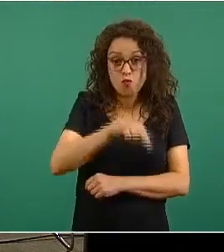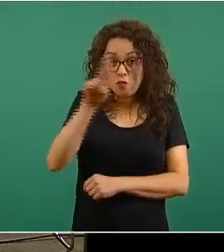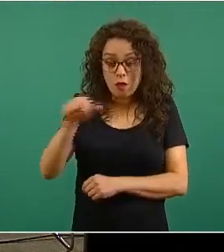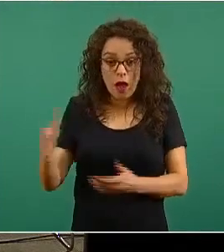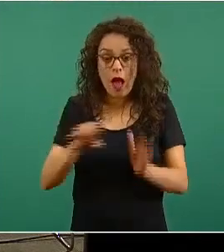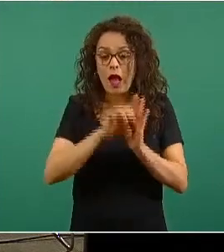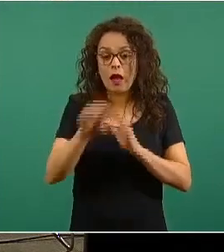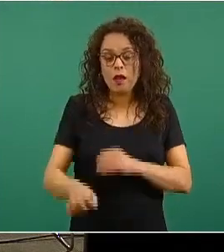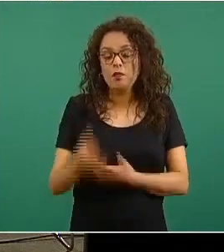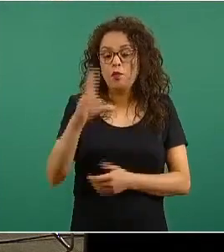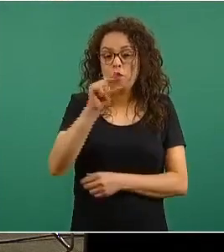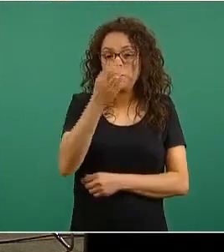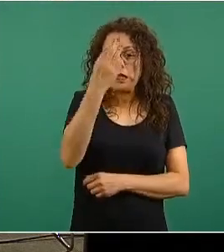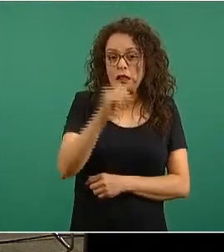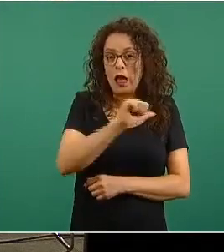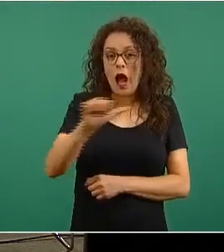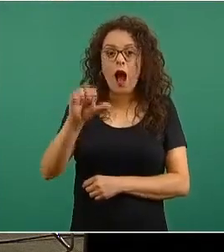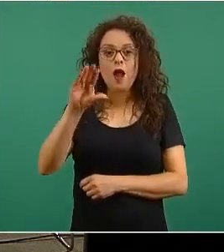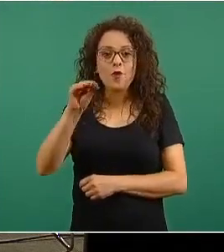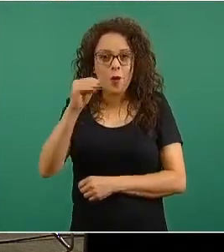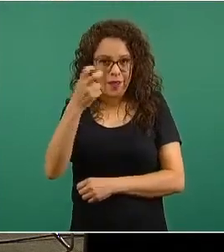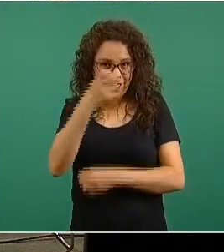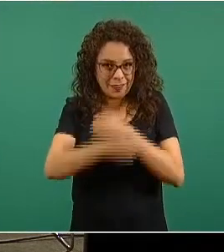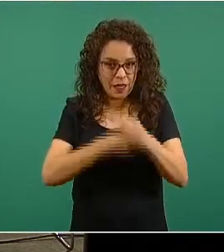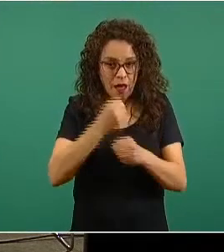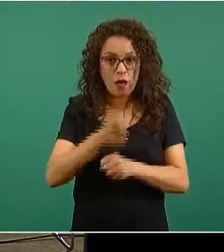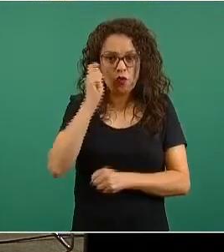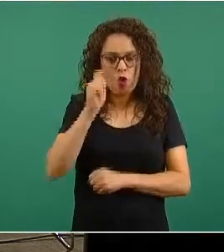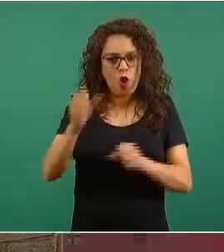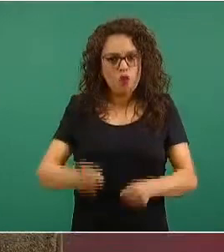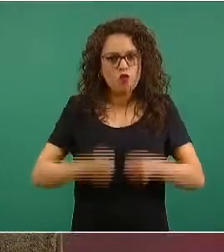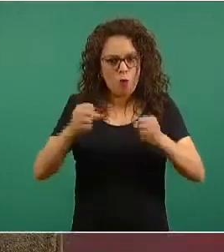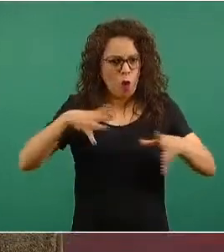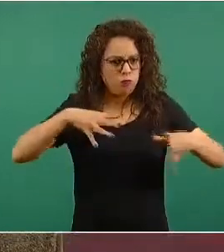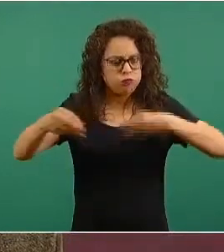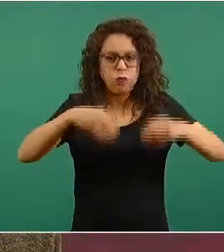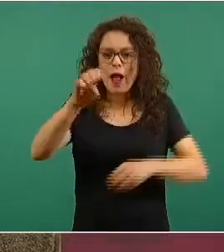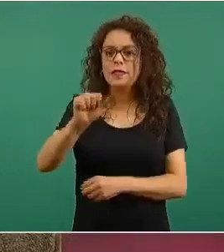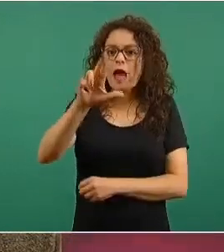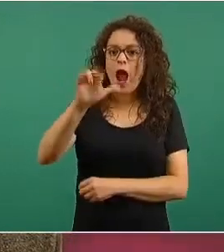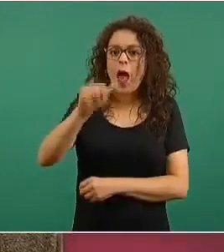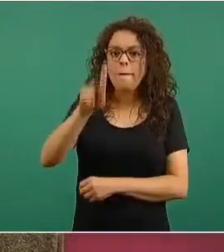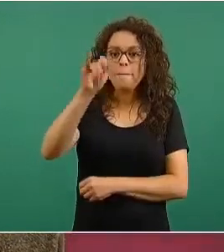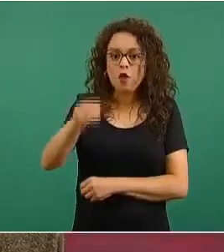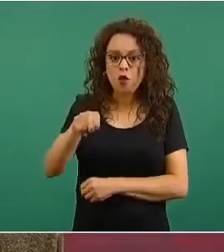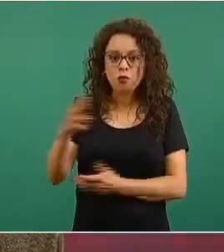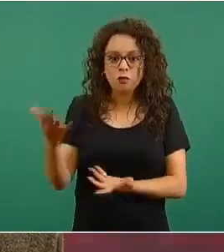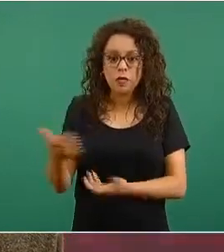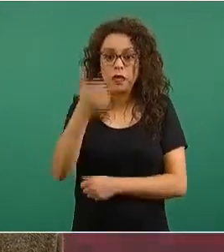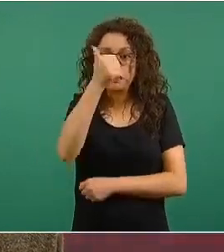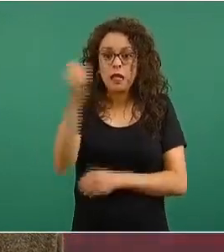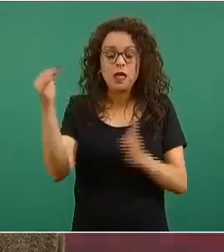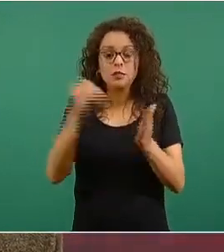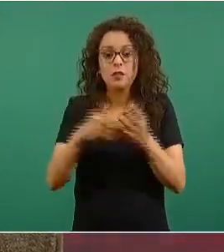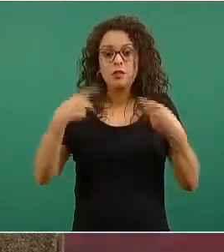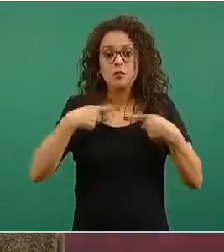89-90 un enorme brote de sarampión con más de 60,000 casos y 6,000